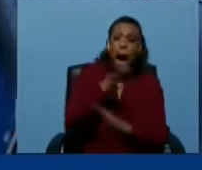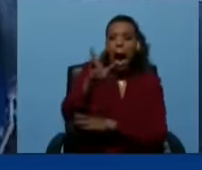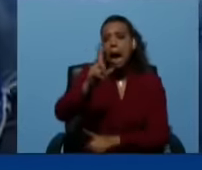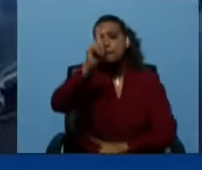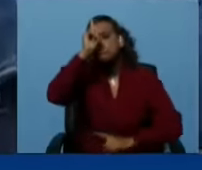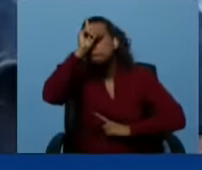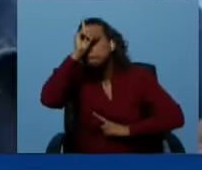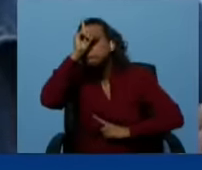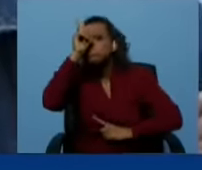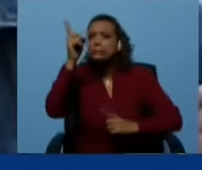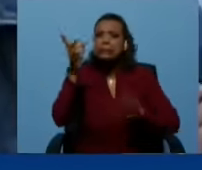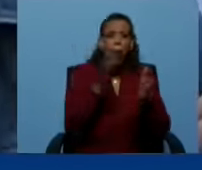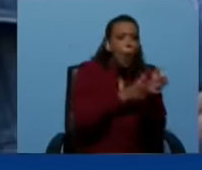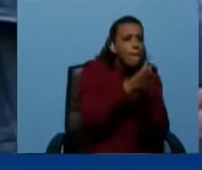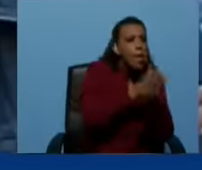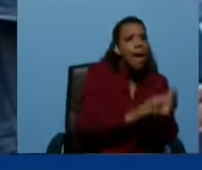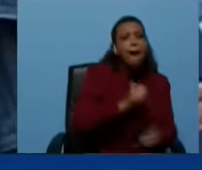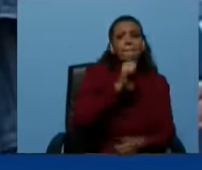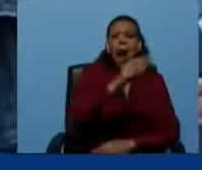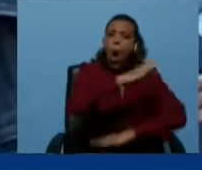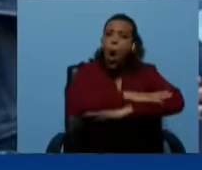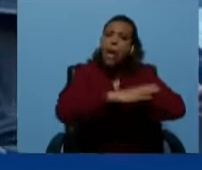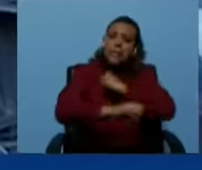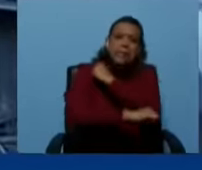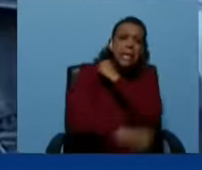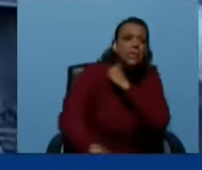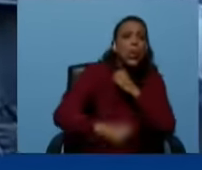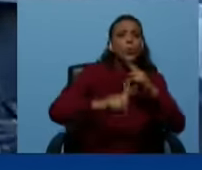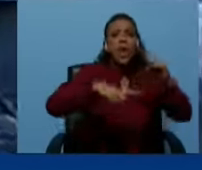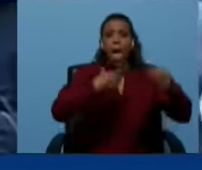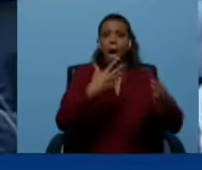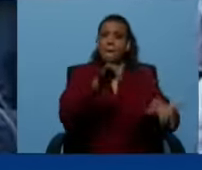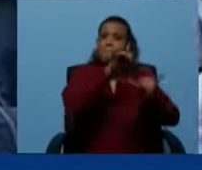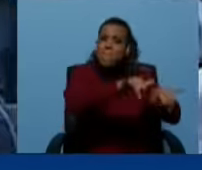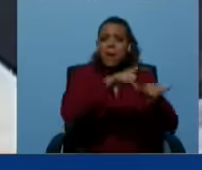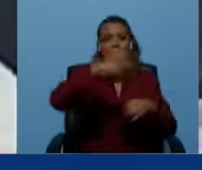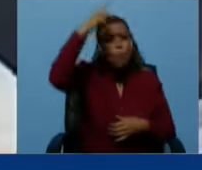decepcionado de las conspiraciones, de las traiciones.